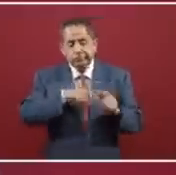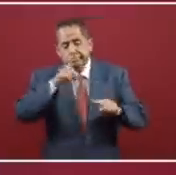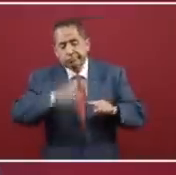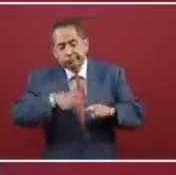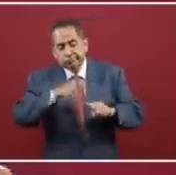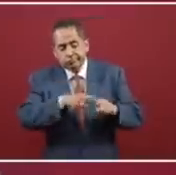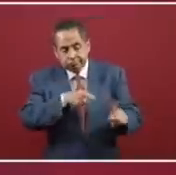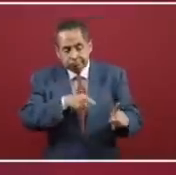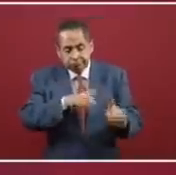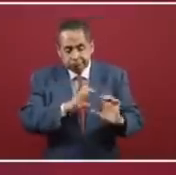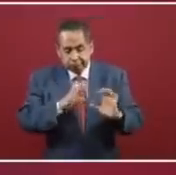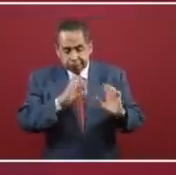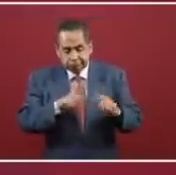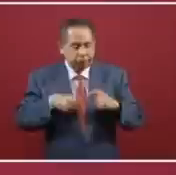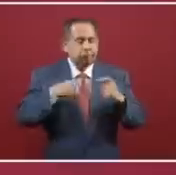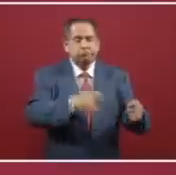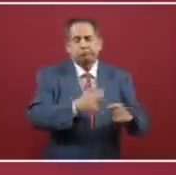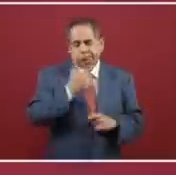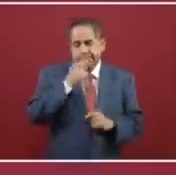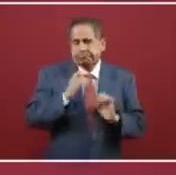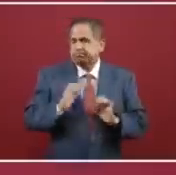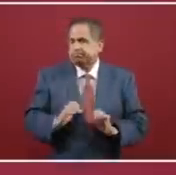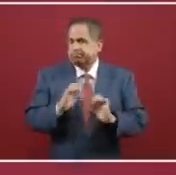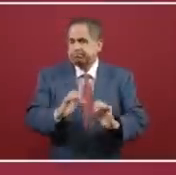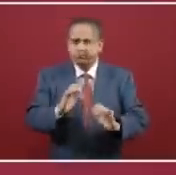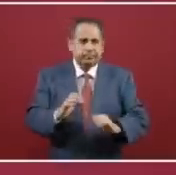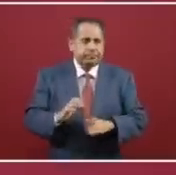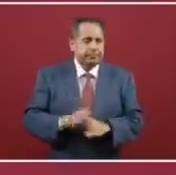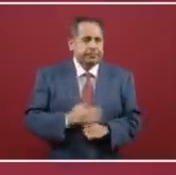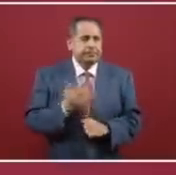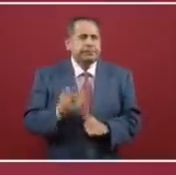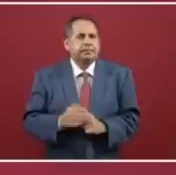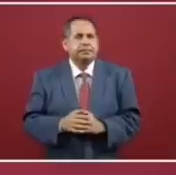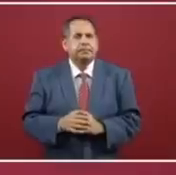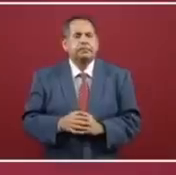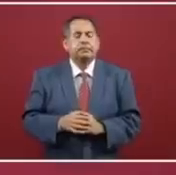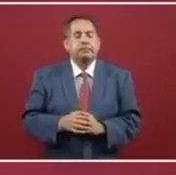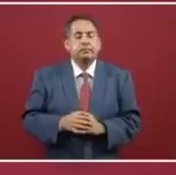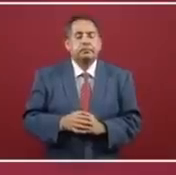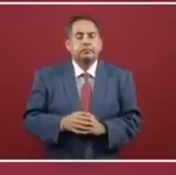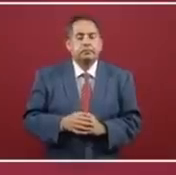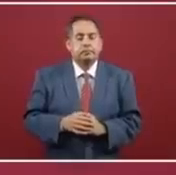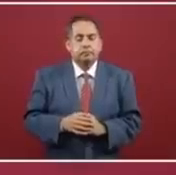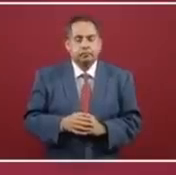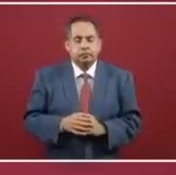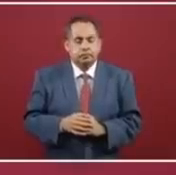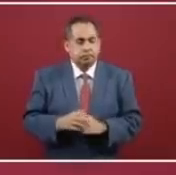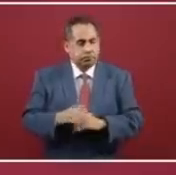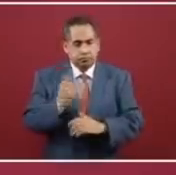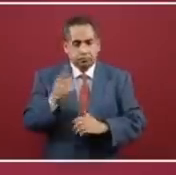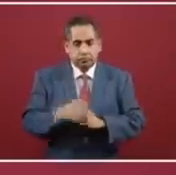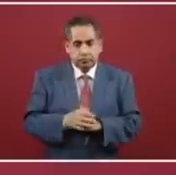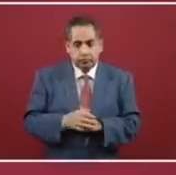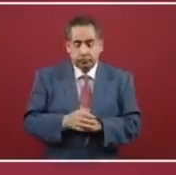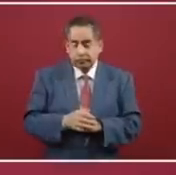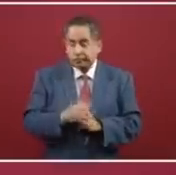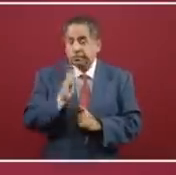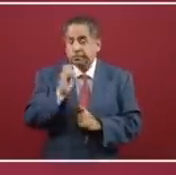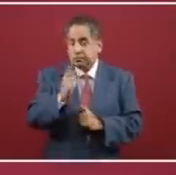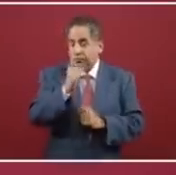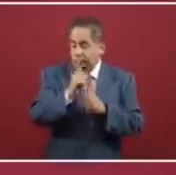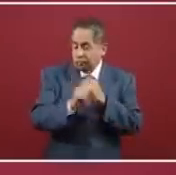se le van a dar los contratos por qué e uno de los